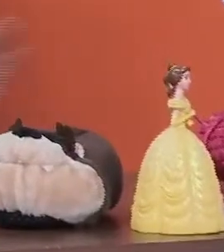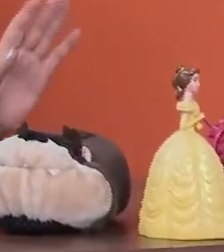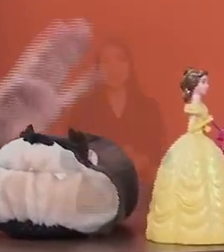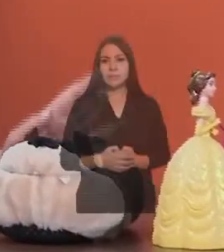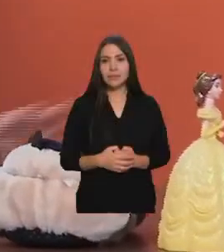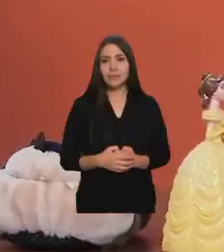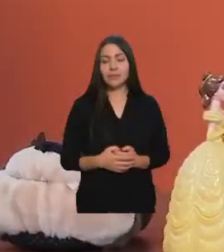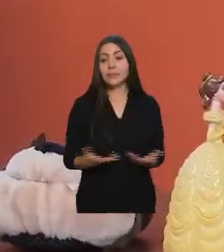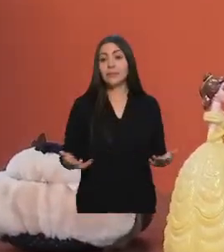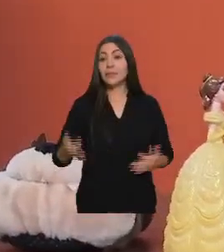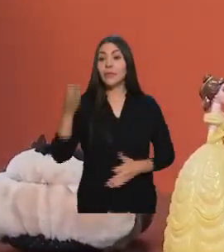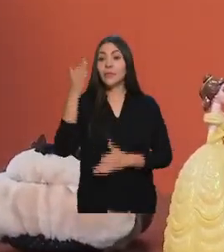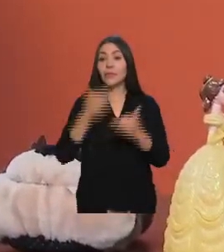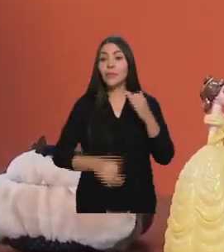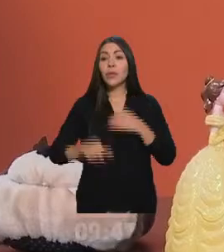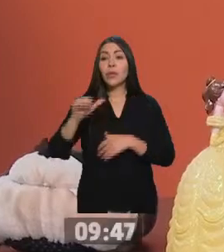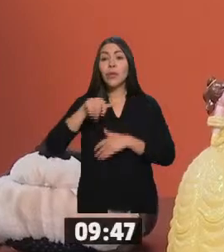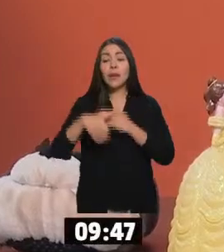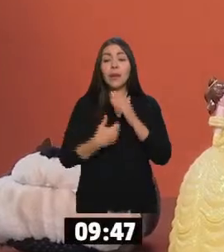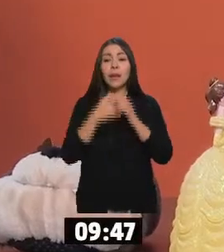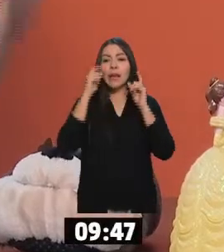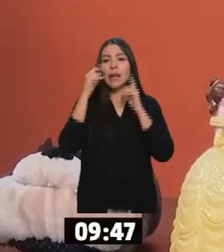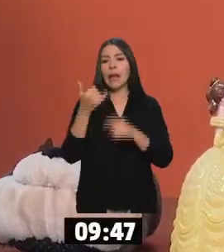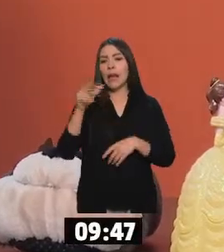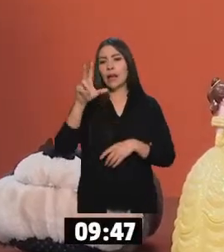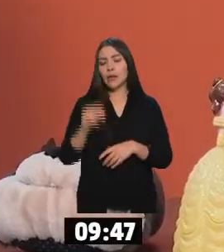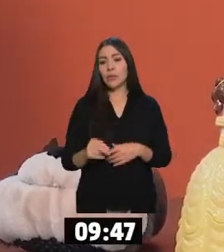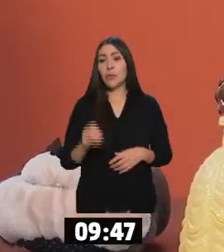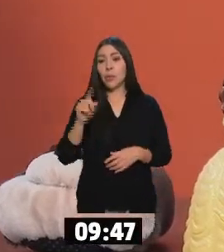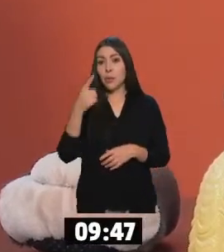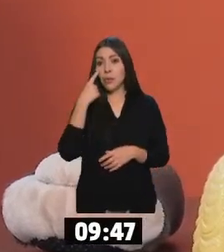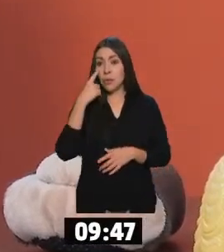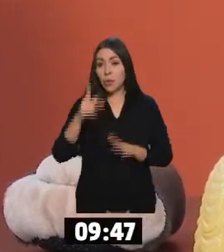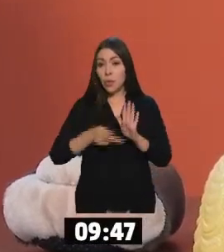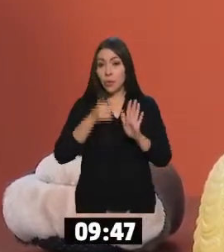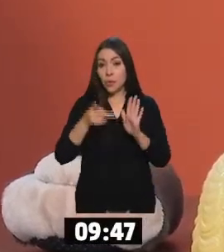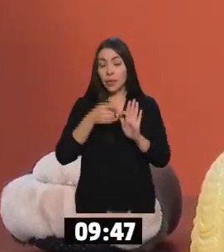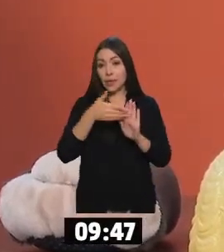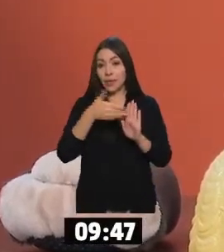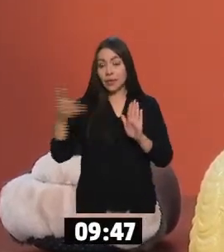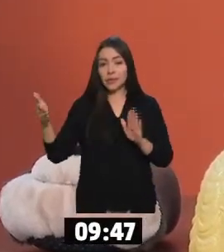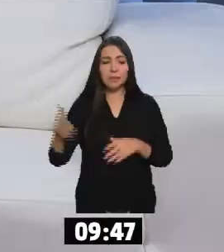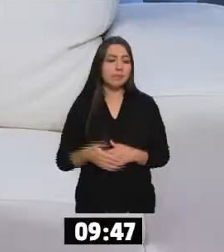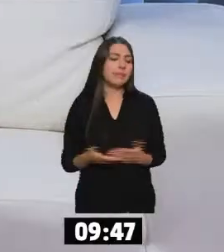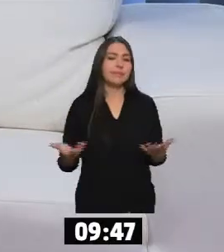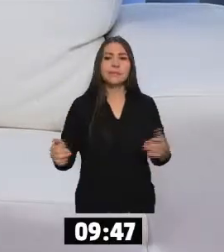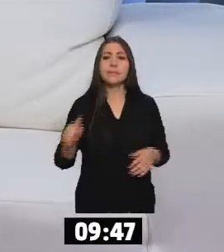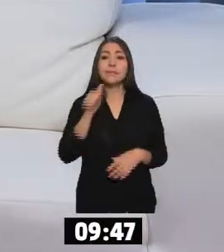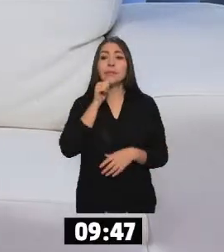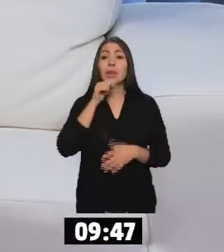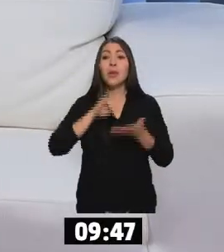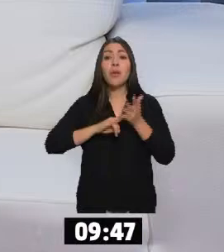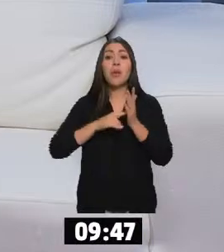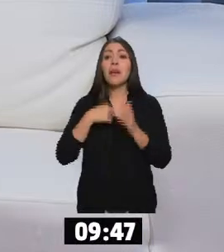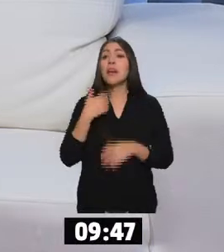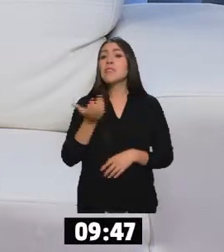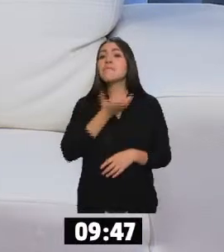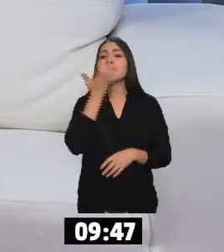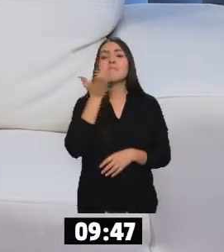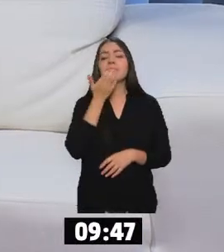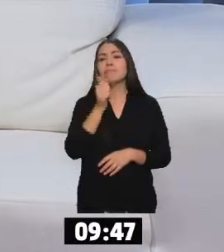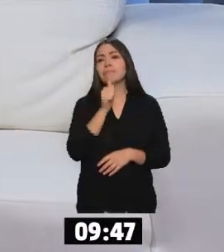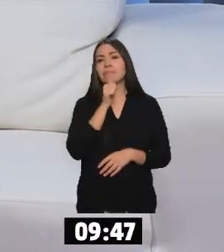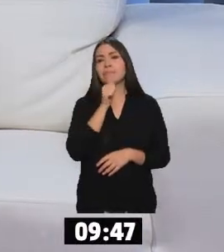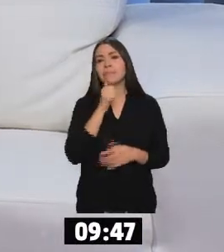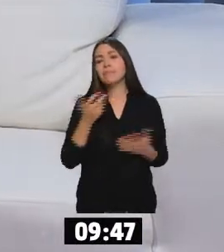Ya por fin hoy no se desmadrugó, joven, o seguía usted viendo la repetición. Se quedó a ver la... Todavía no me adapto al horario. Ay, pero